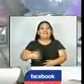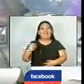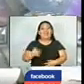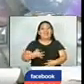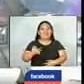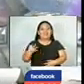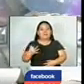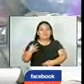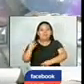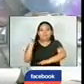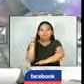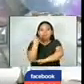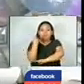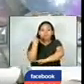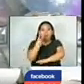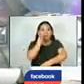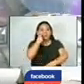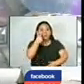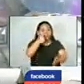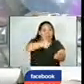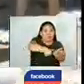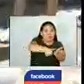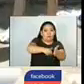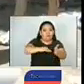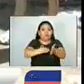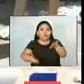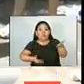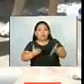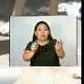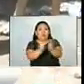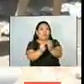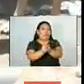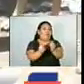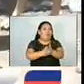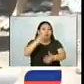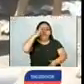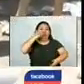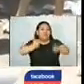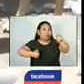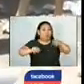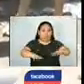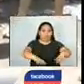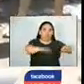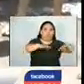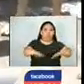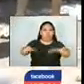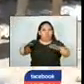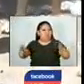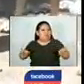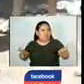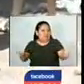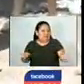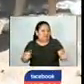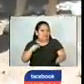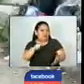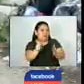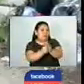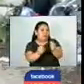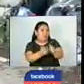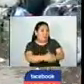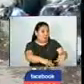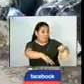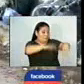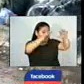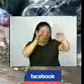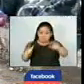urgencia fue decretado por la municipalidad en mexicanos debido a la crisis en la recolección de basura. Entérese que ha provocado esta vez la